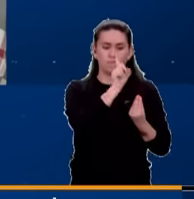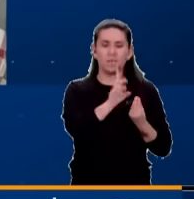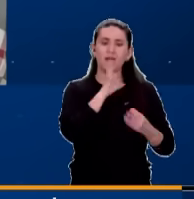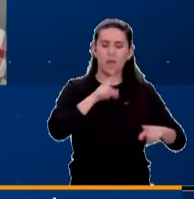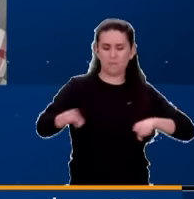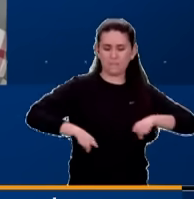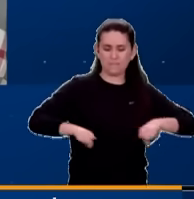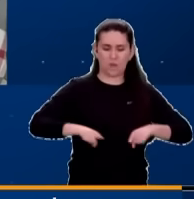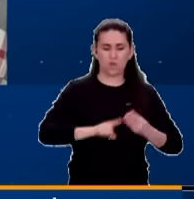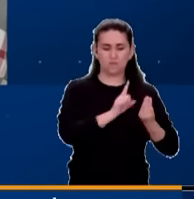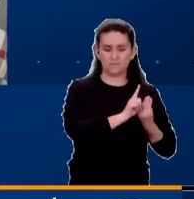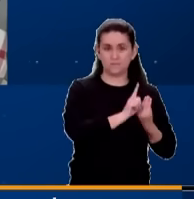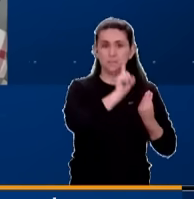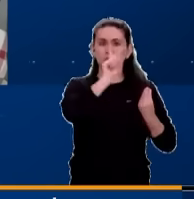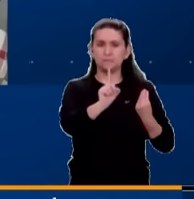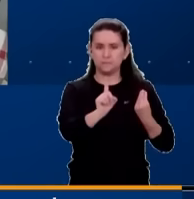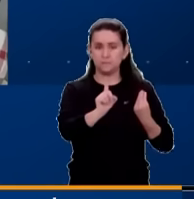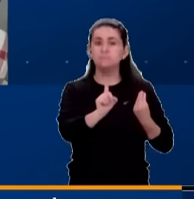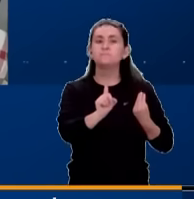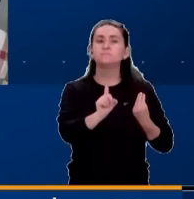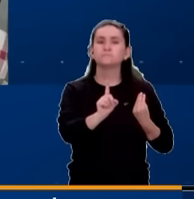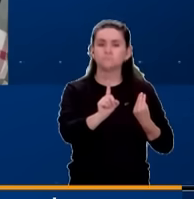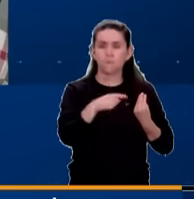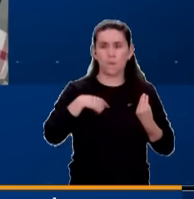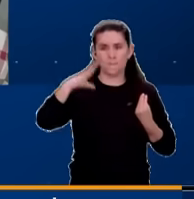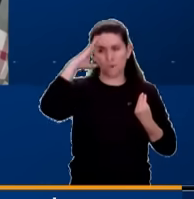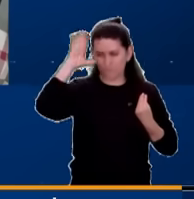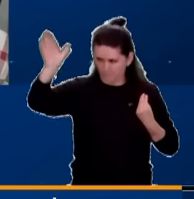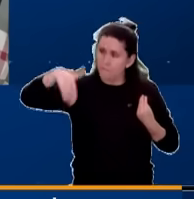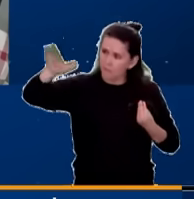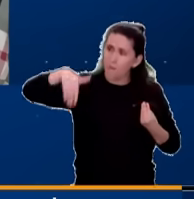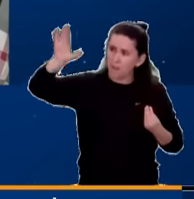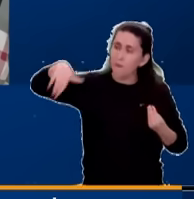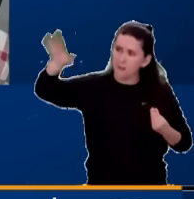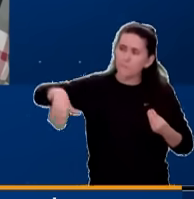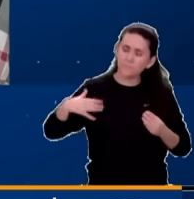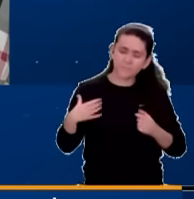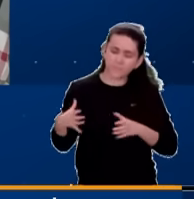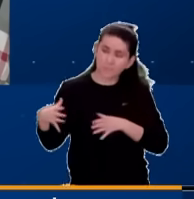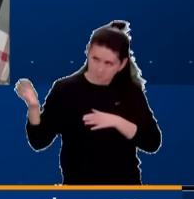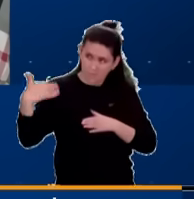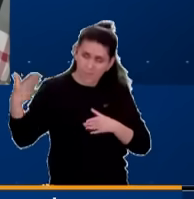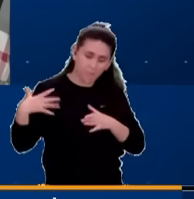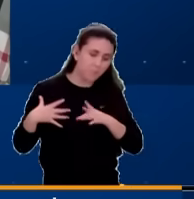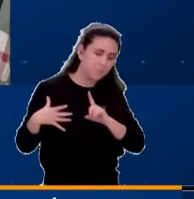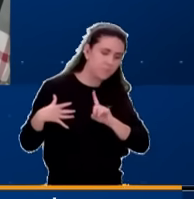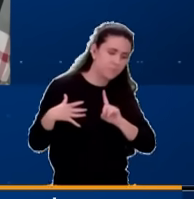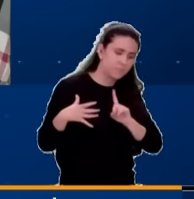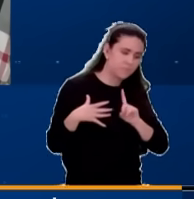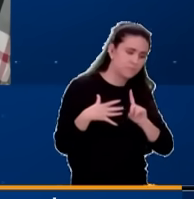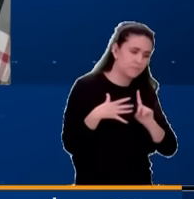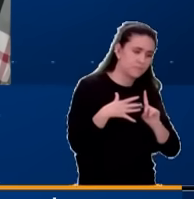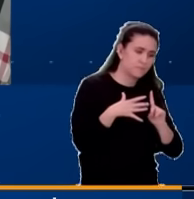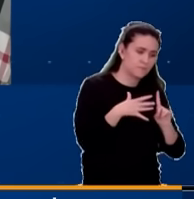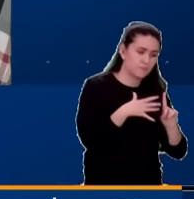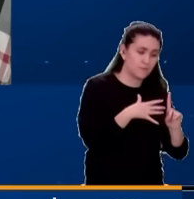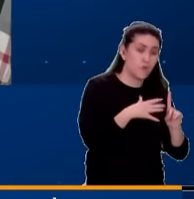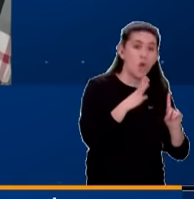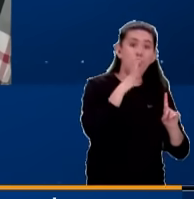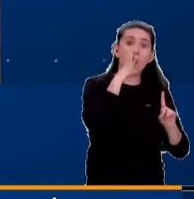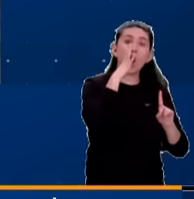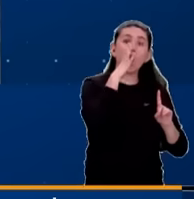local, se lleva a la patrulla hacia el fondo del local y el asesino de mi hija estaba afuera.